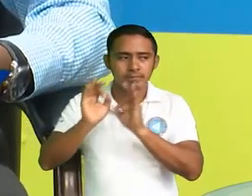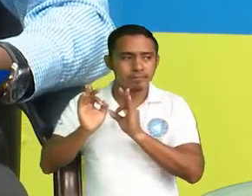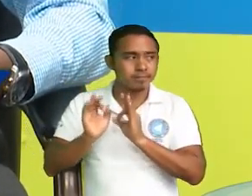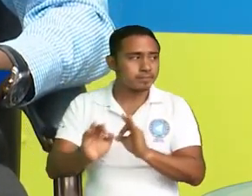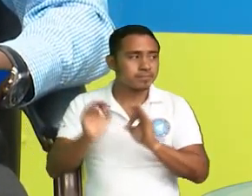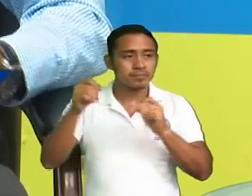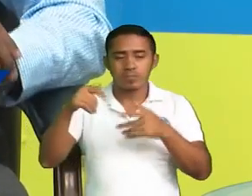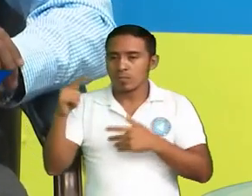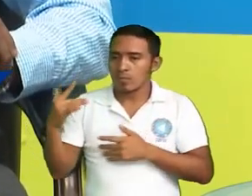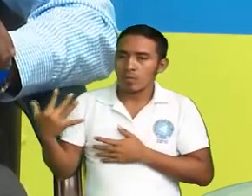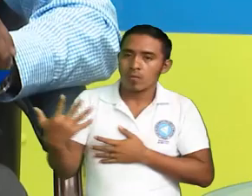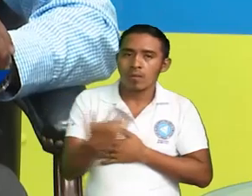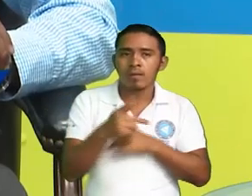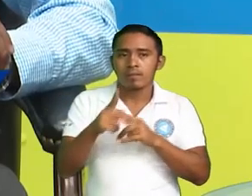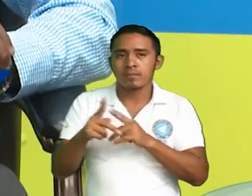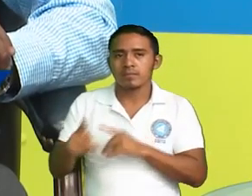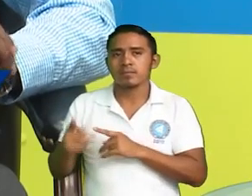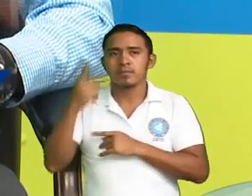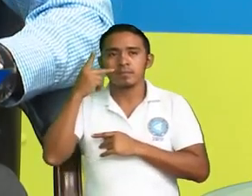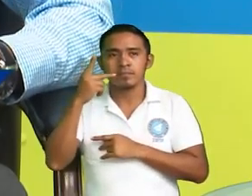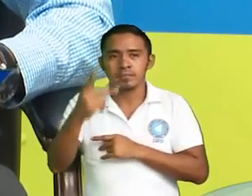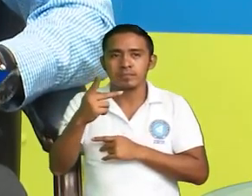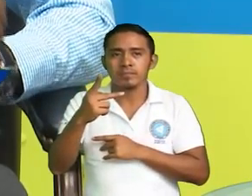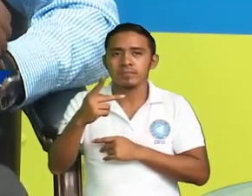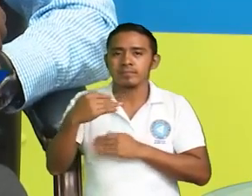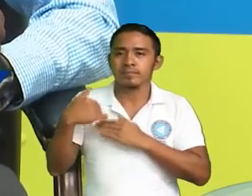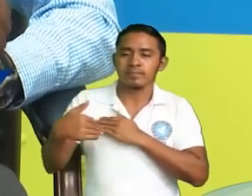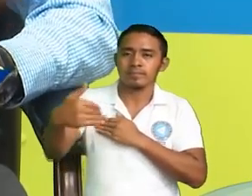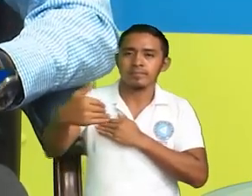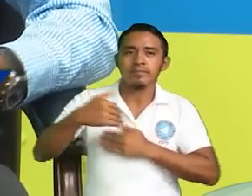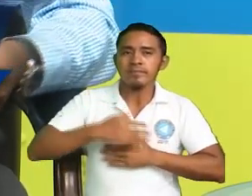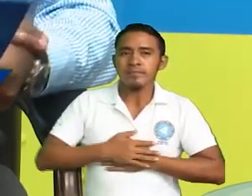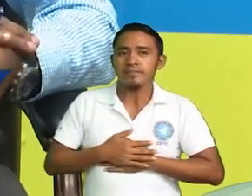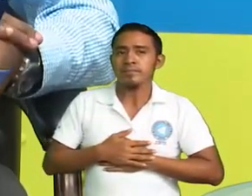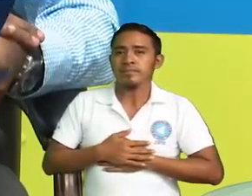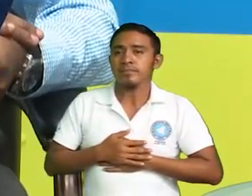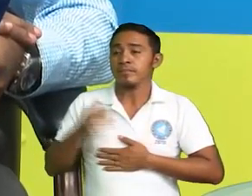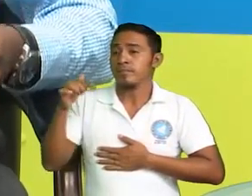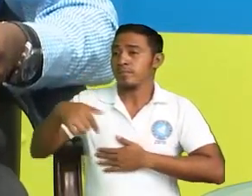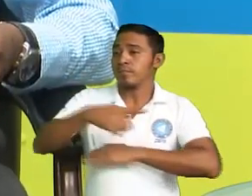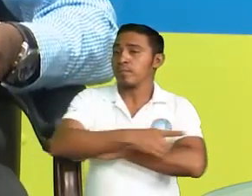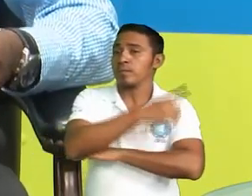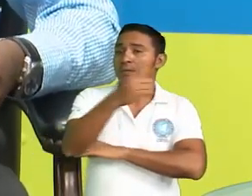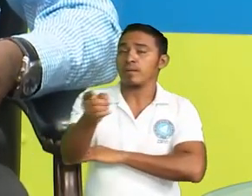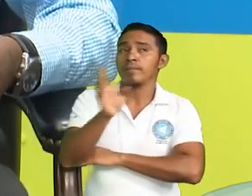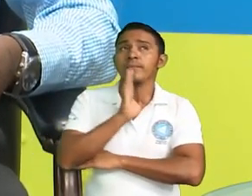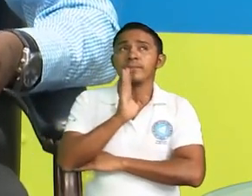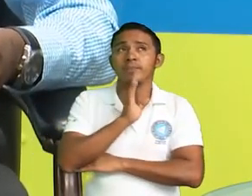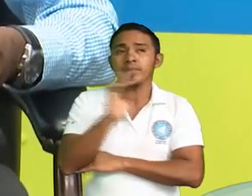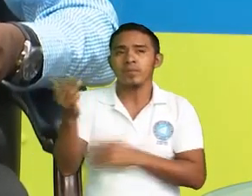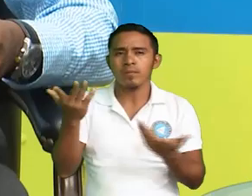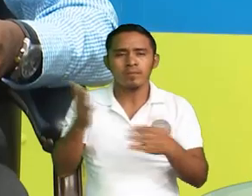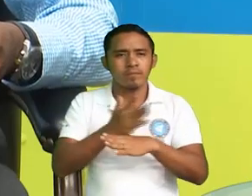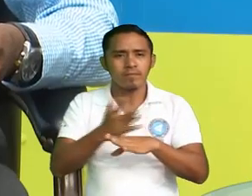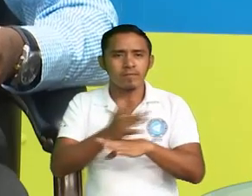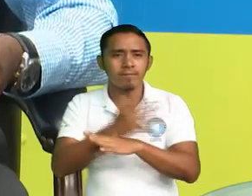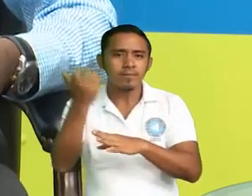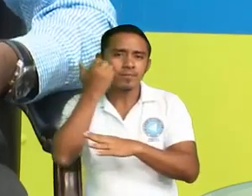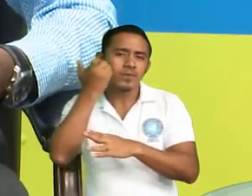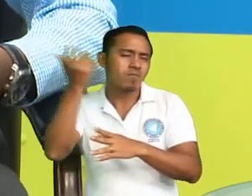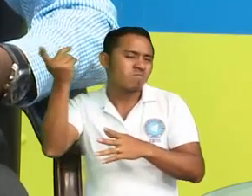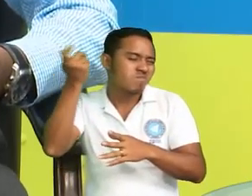que siempre luchamos hacia adelante, por supuesto. El día de hoy vamos a estar hablando sobre las infecciones en el